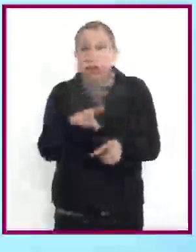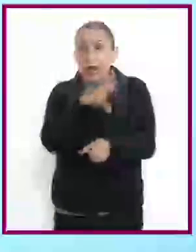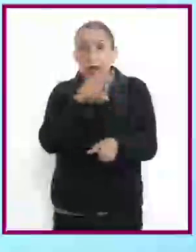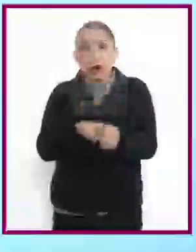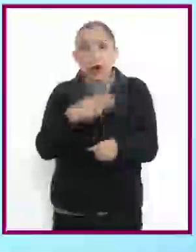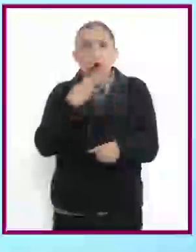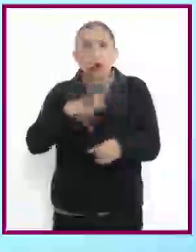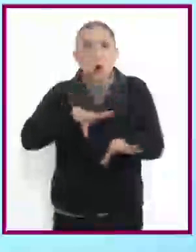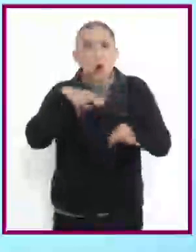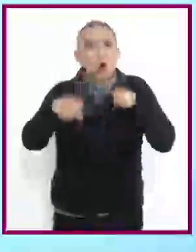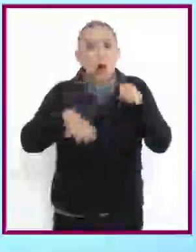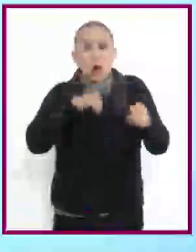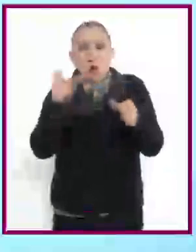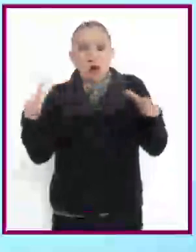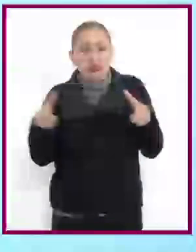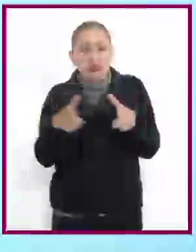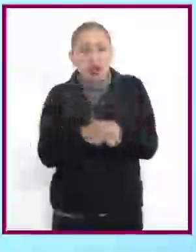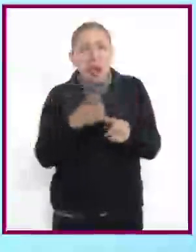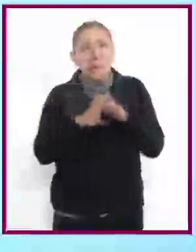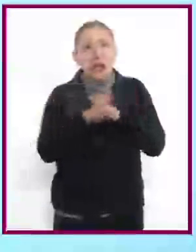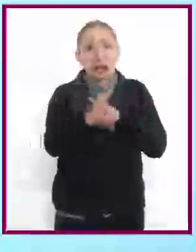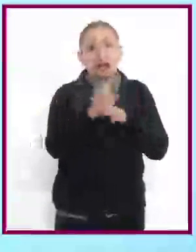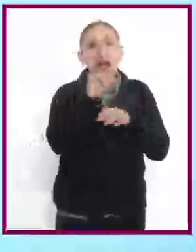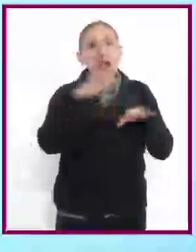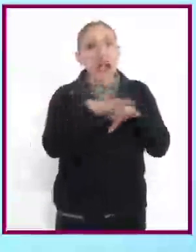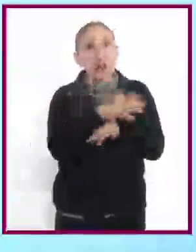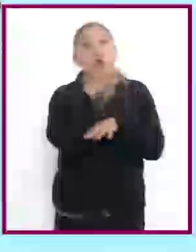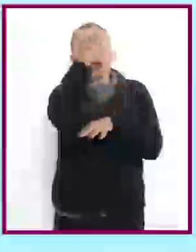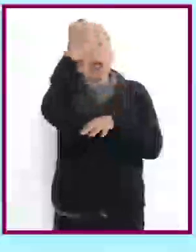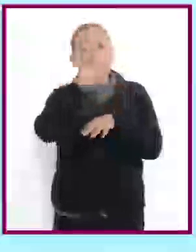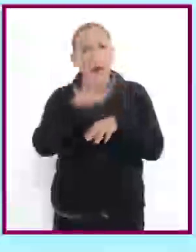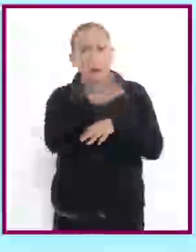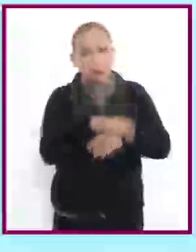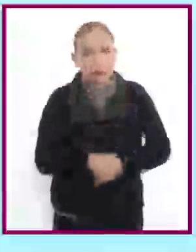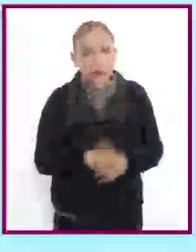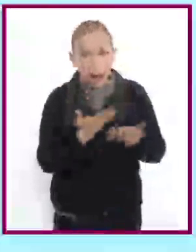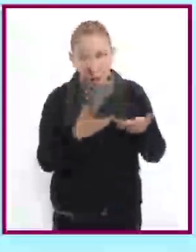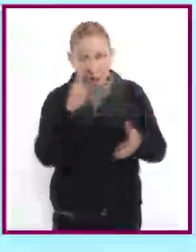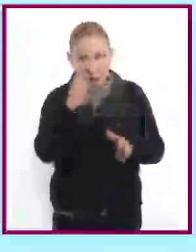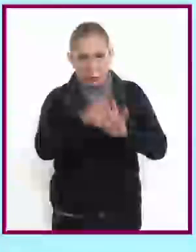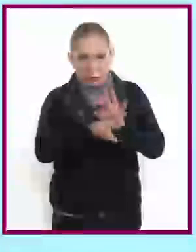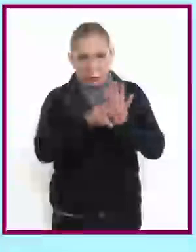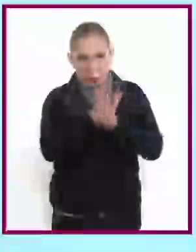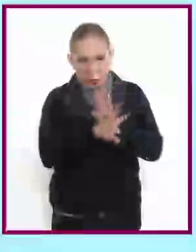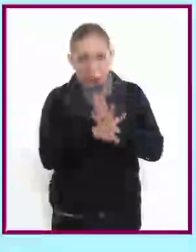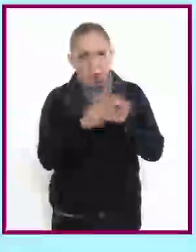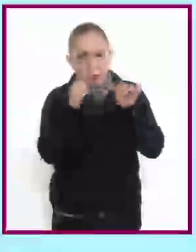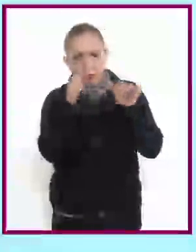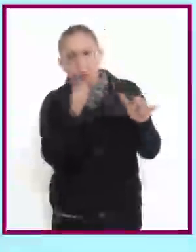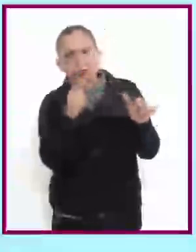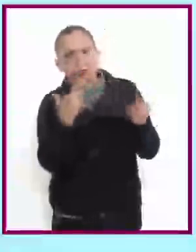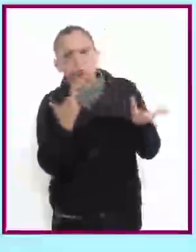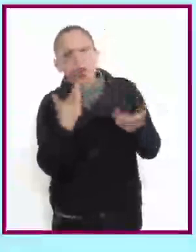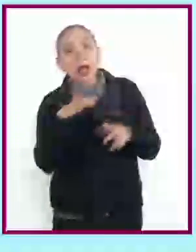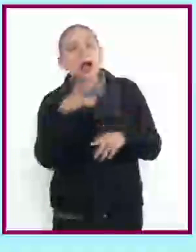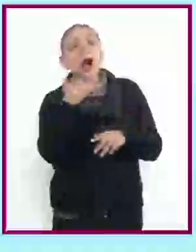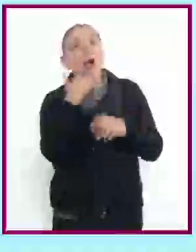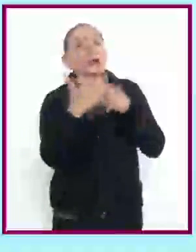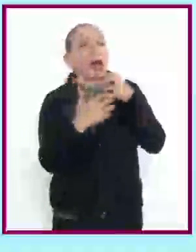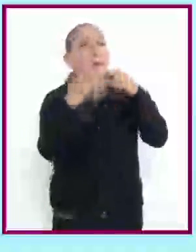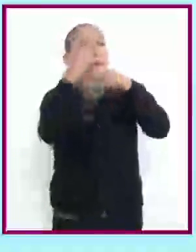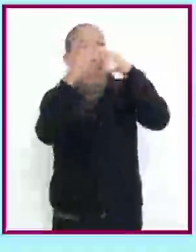esas problemáticas son la producción y el consumo excesivo de plásticos y otros derivados del petróleo. También